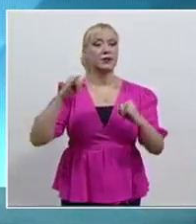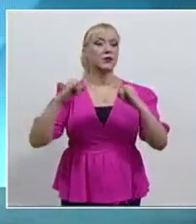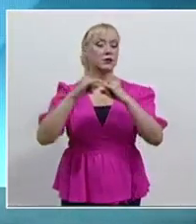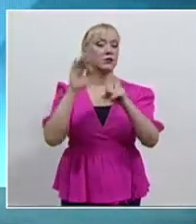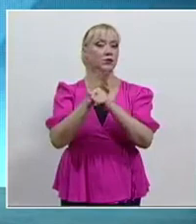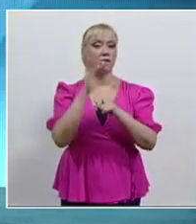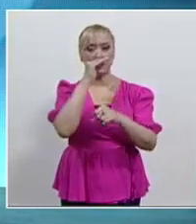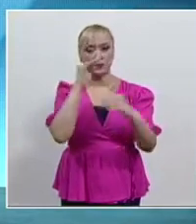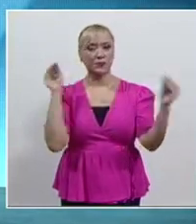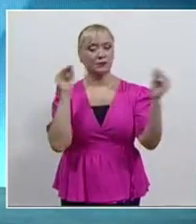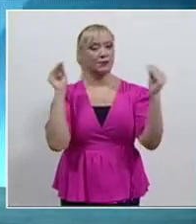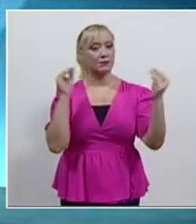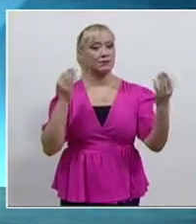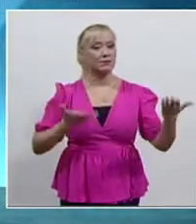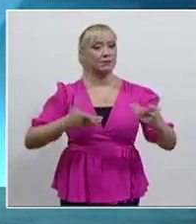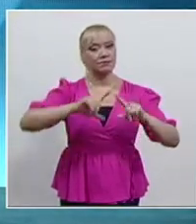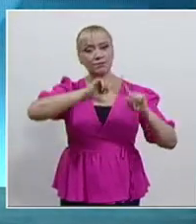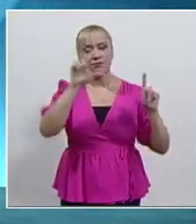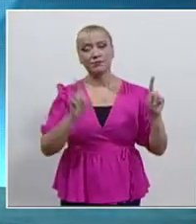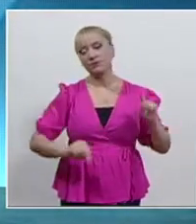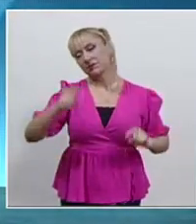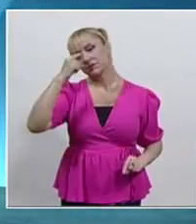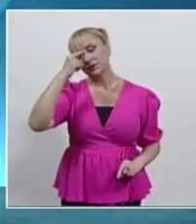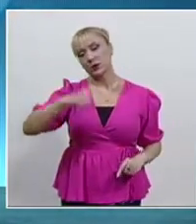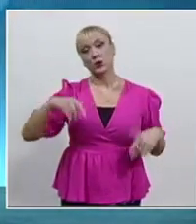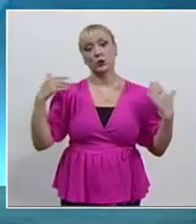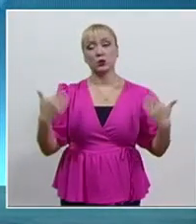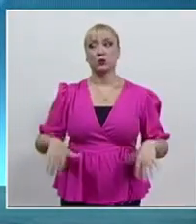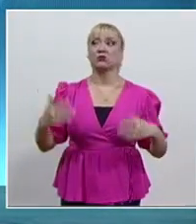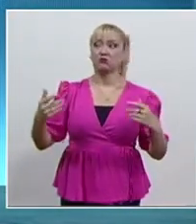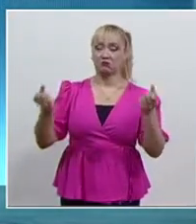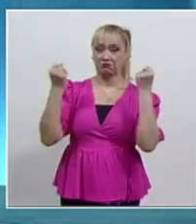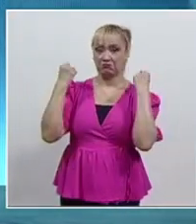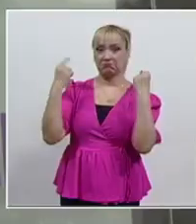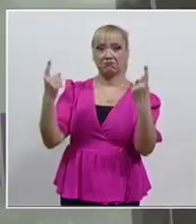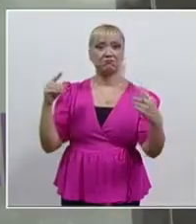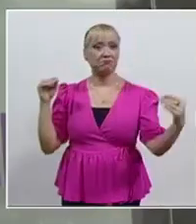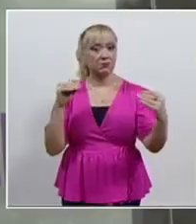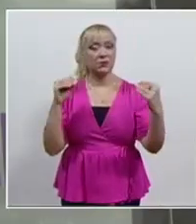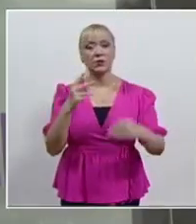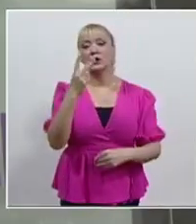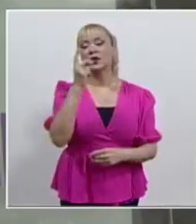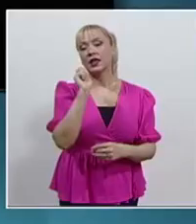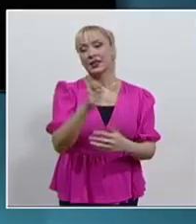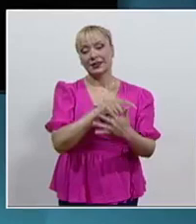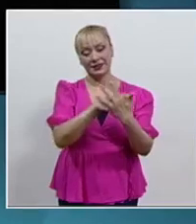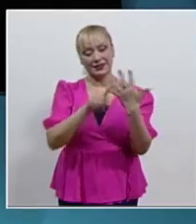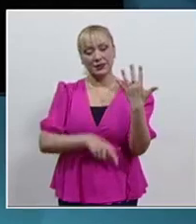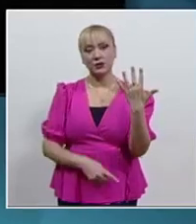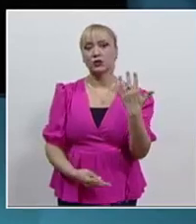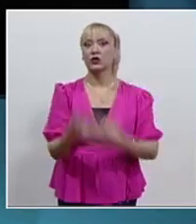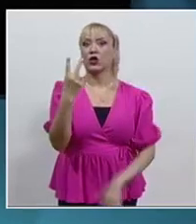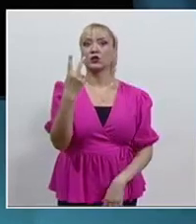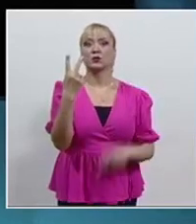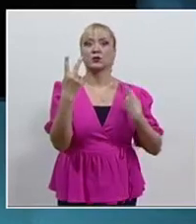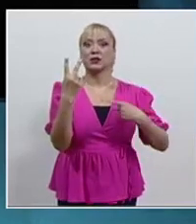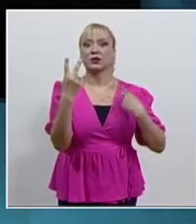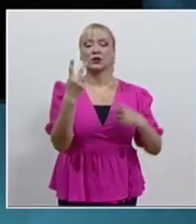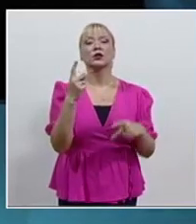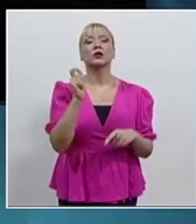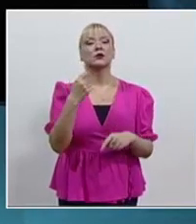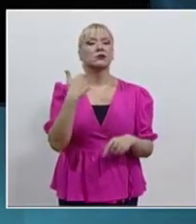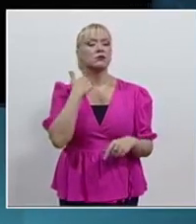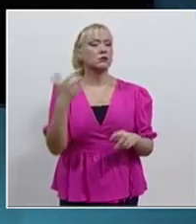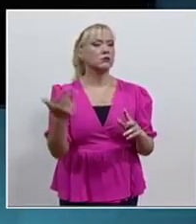Pública Federal, que brinda una representación extraordinaria, logró que 2 de las 5 personas imputadas por el homicidio de Gustavo Estrada